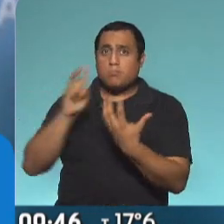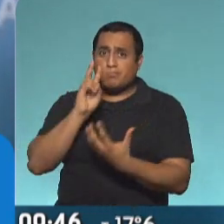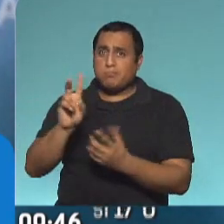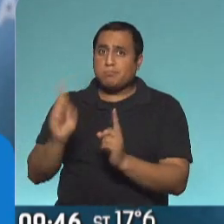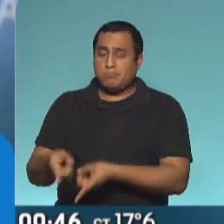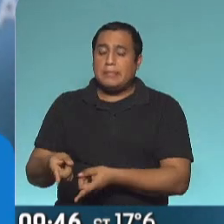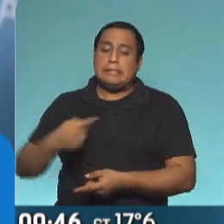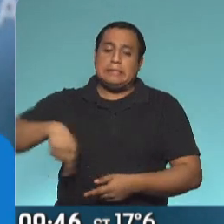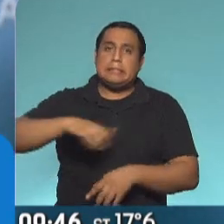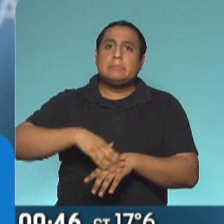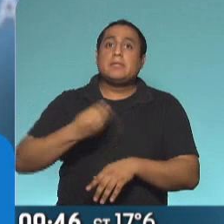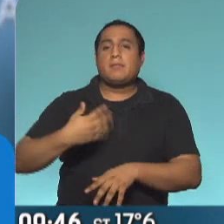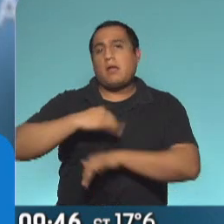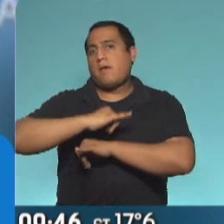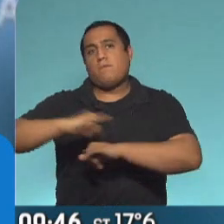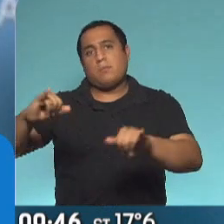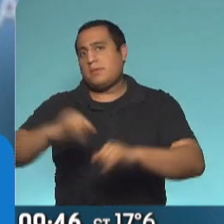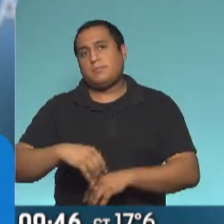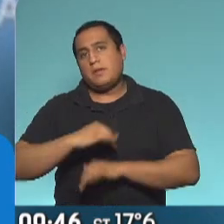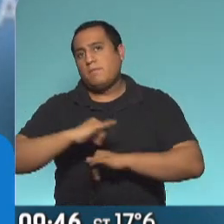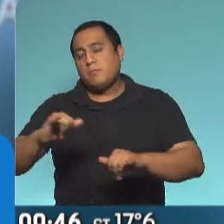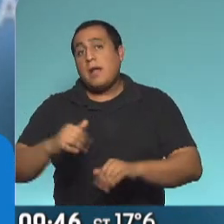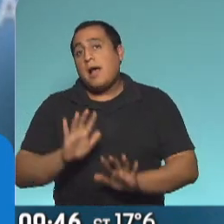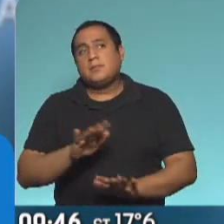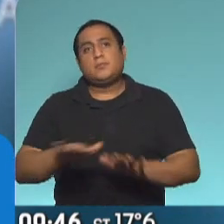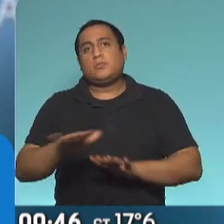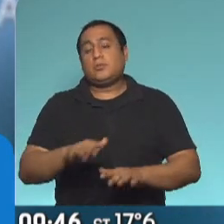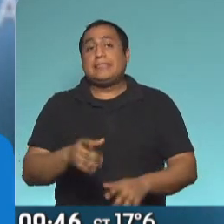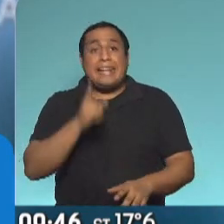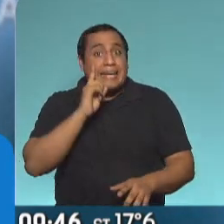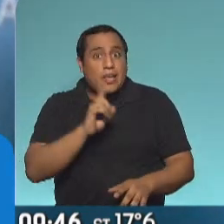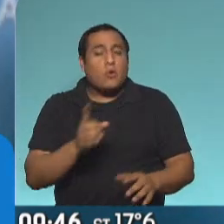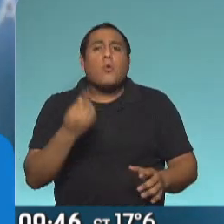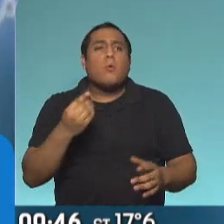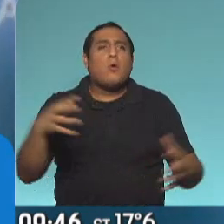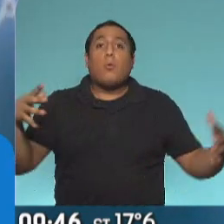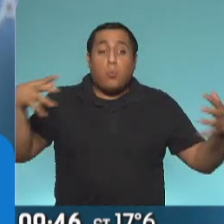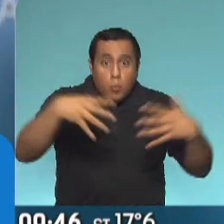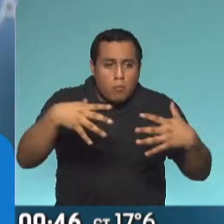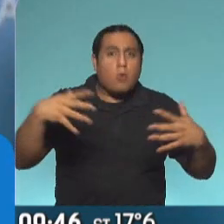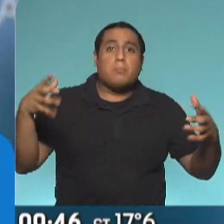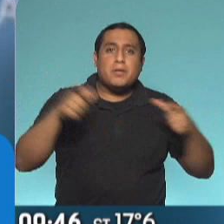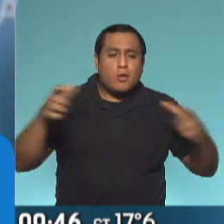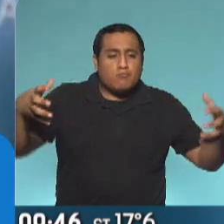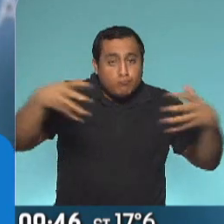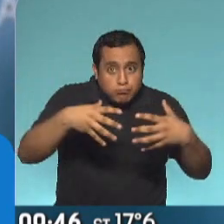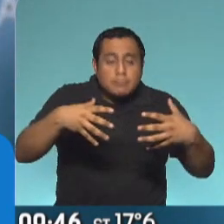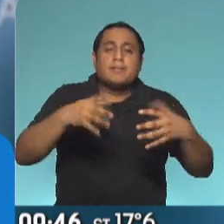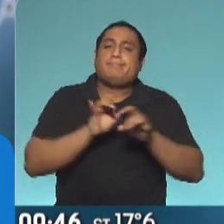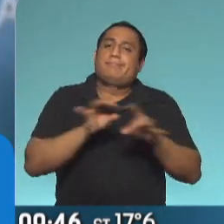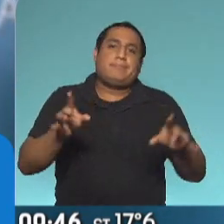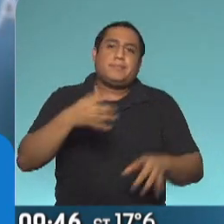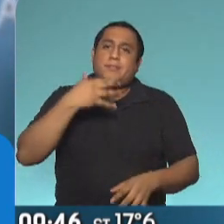que nuestra responsabilidad es informar que esa es la situación de más riesgo para tener para tener brotes y